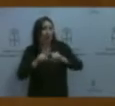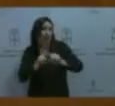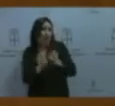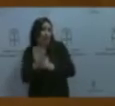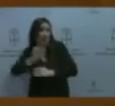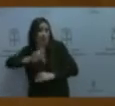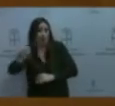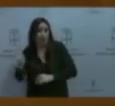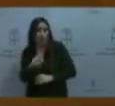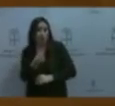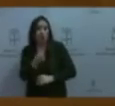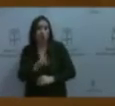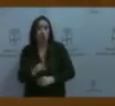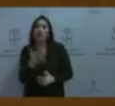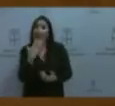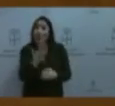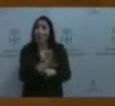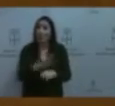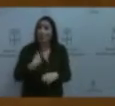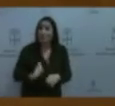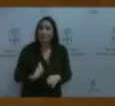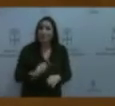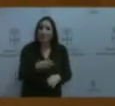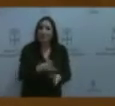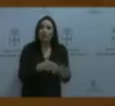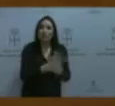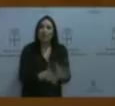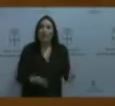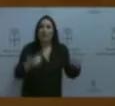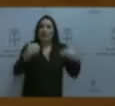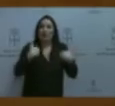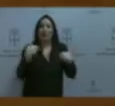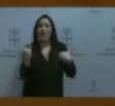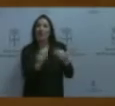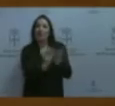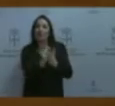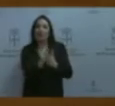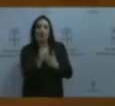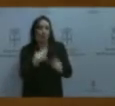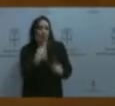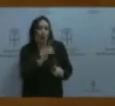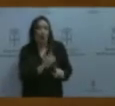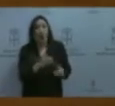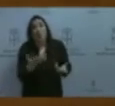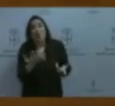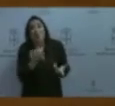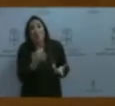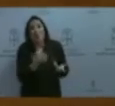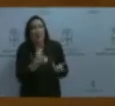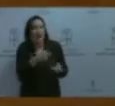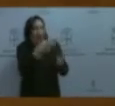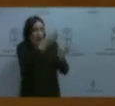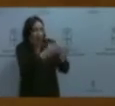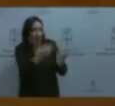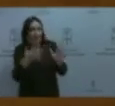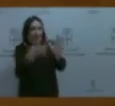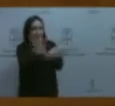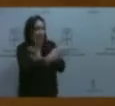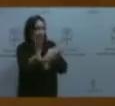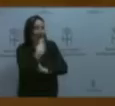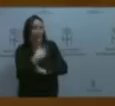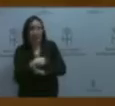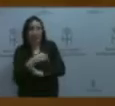puse, no me refería a que esa responsabilidad fuera del jefe de servicio, pero evidentemente quien lo tendrá que explicar a usted pues será él, para ver qué pasó